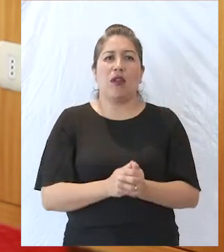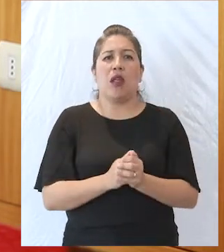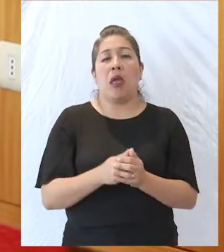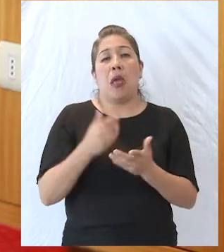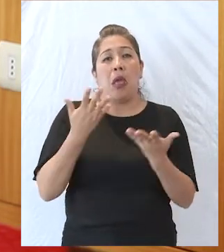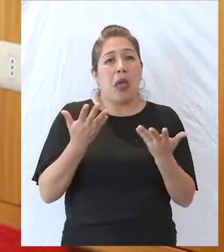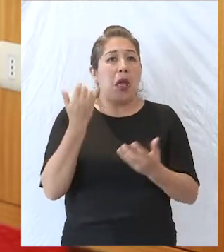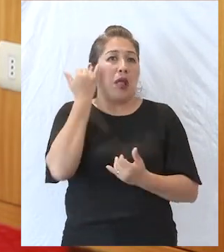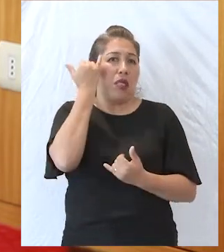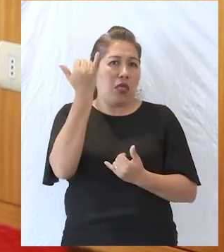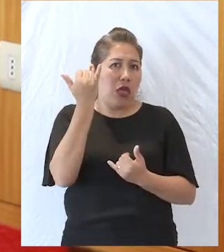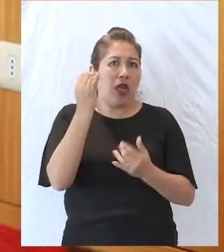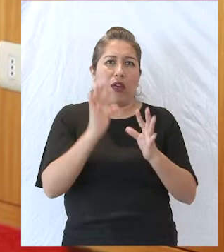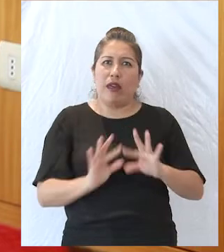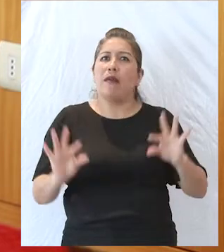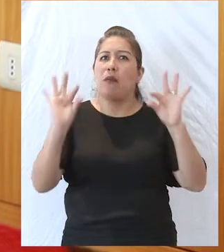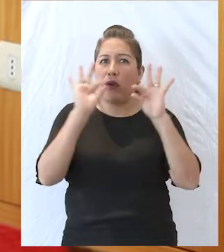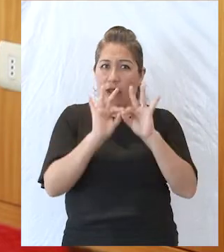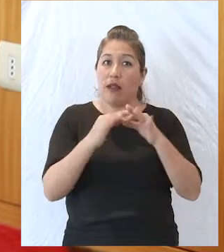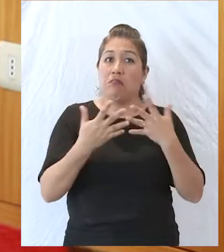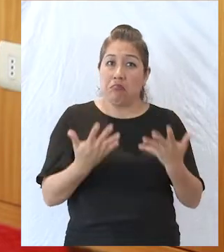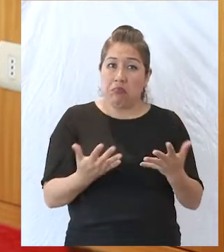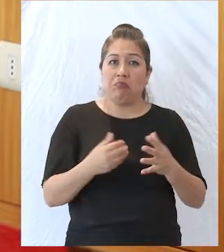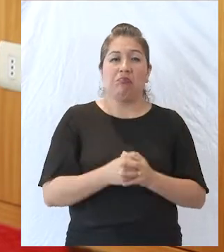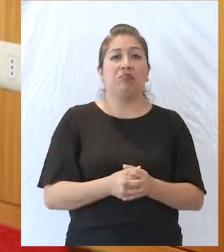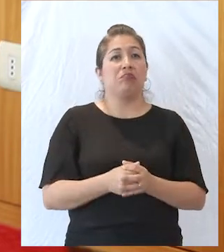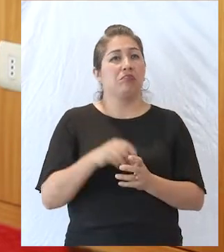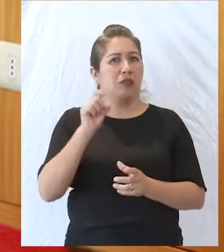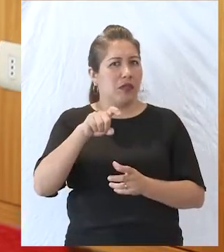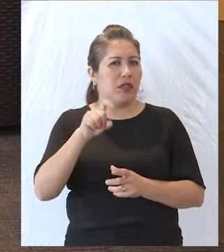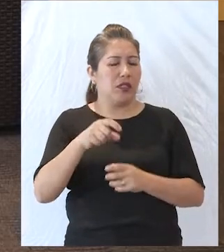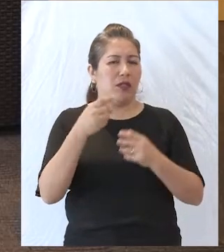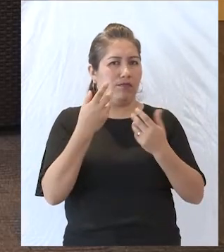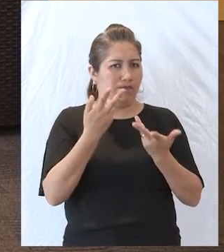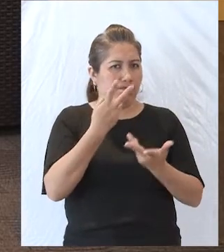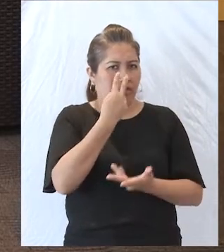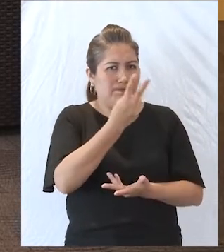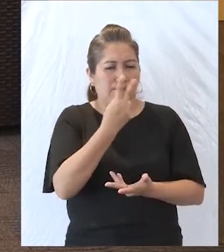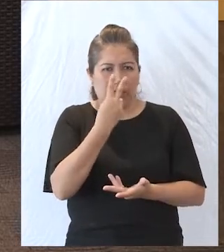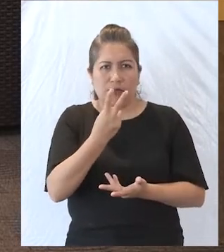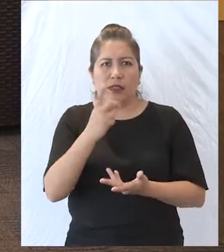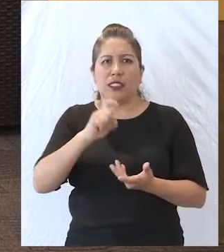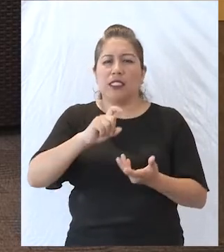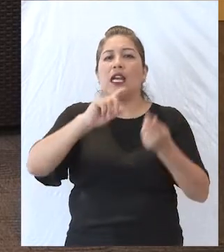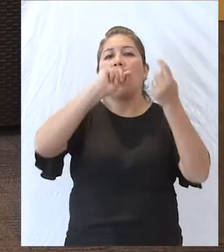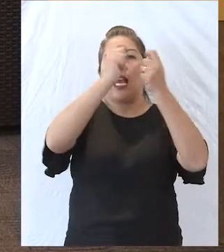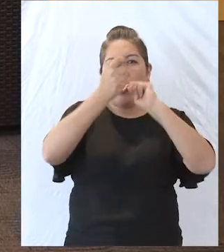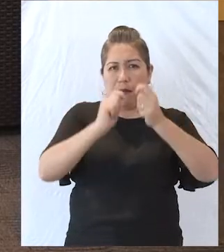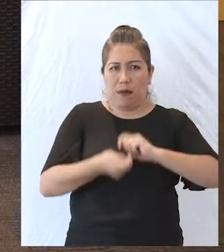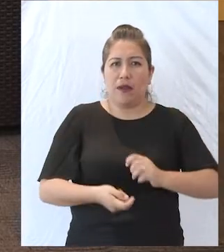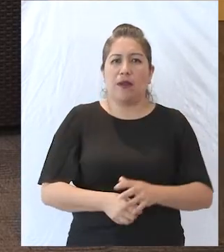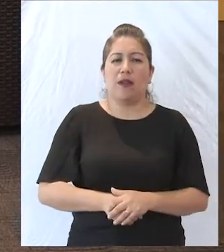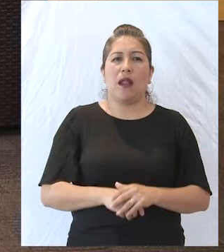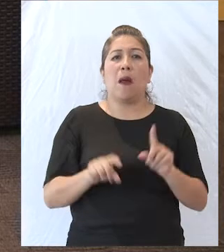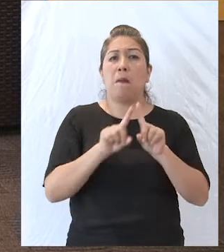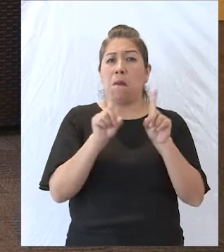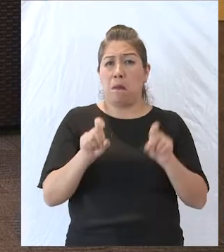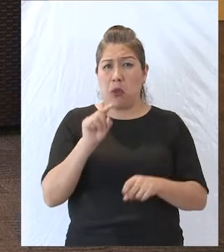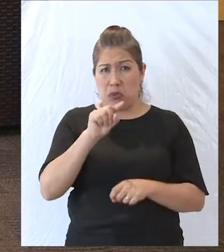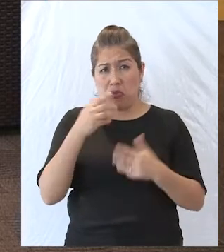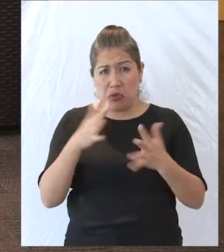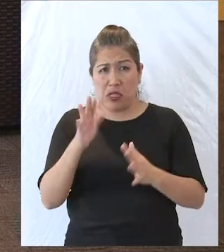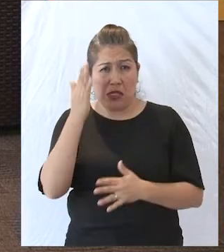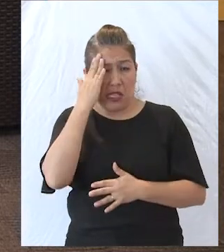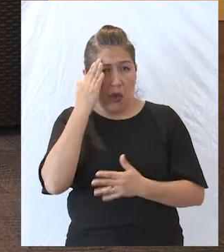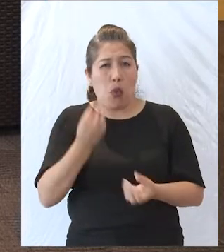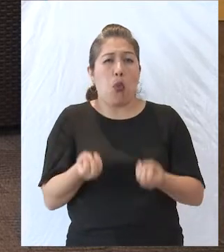del teletrabajo. Esa es una propuesta importante que consideramos debe ser parte de una modificación. ¿Y ustedes han podido